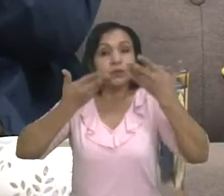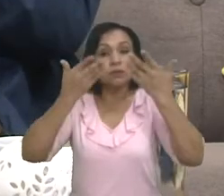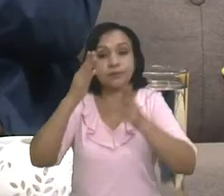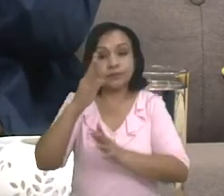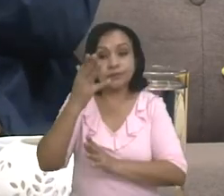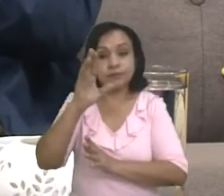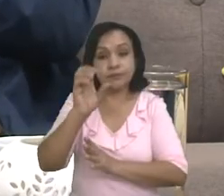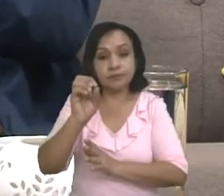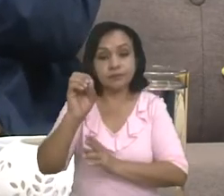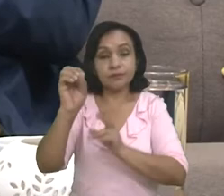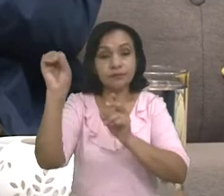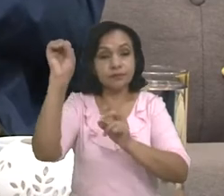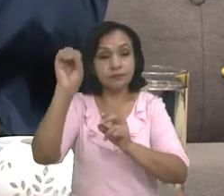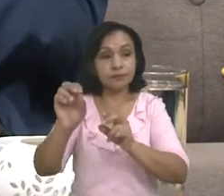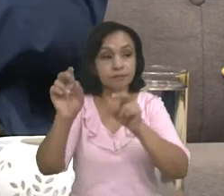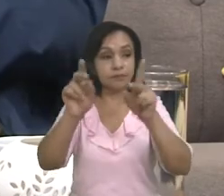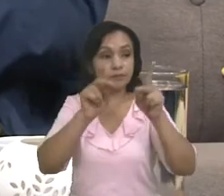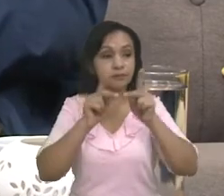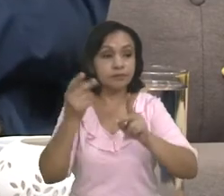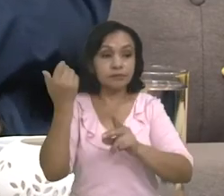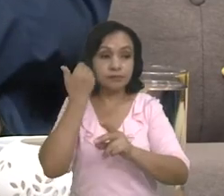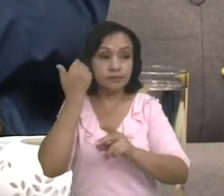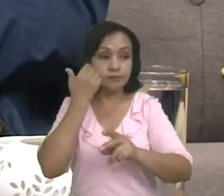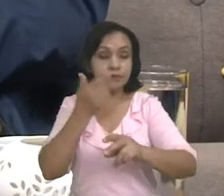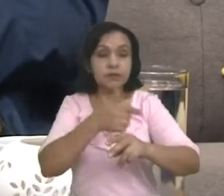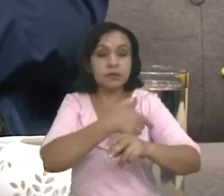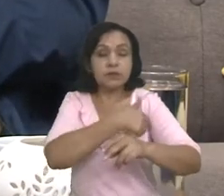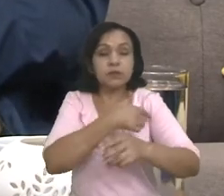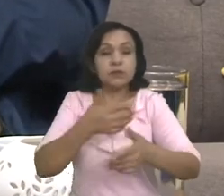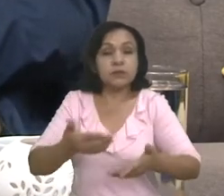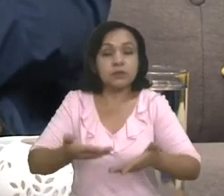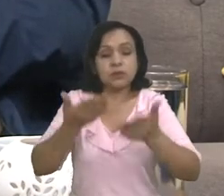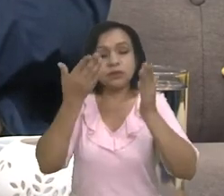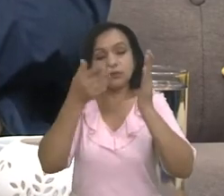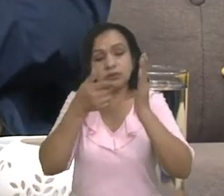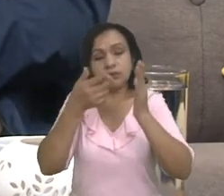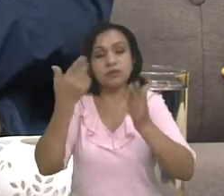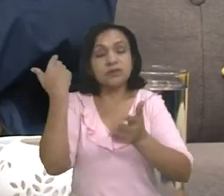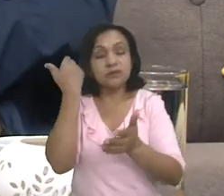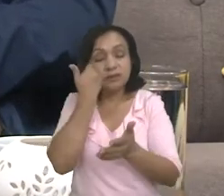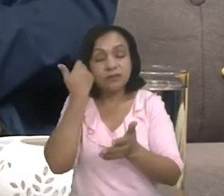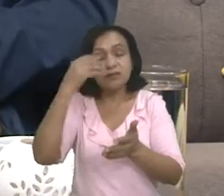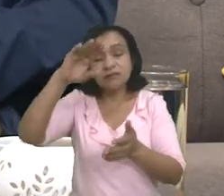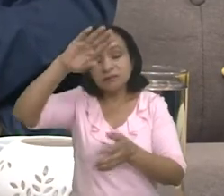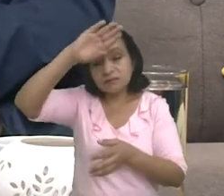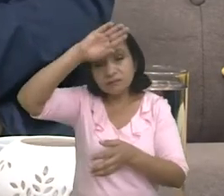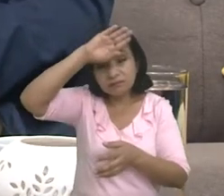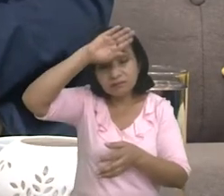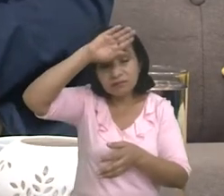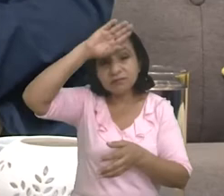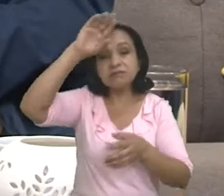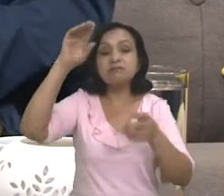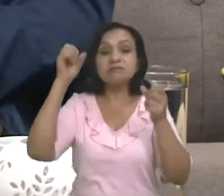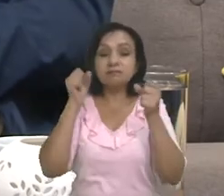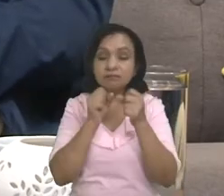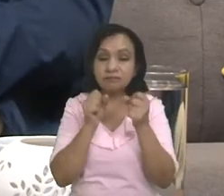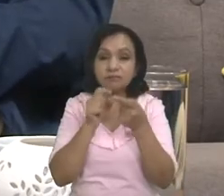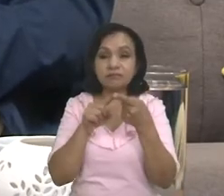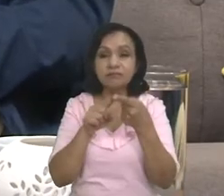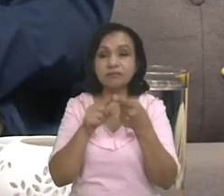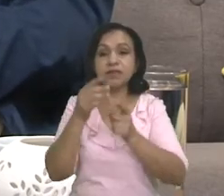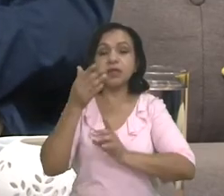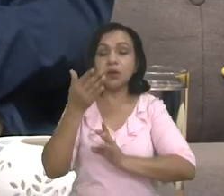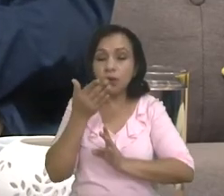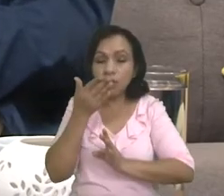por ciento de los que presentan estos casos los primeros es el síntoma es fiebre y puede acompañarse de tos